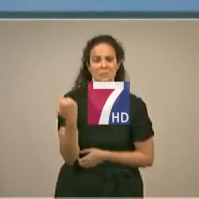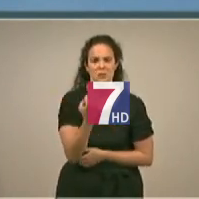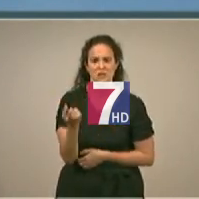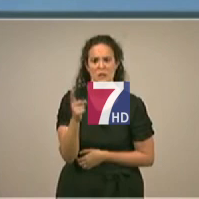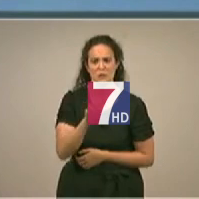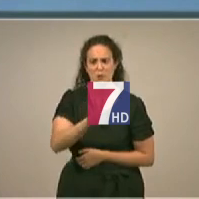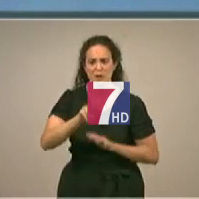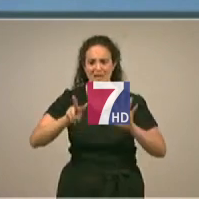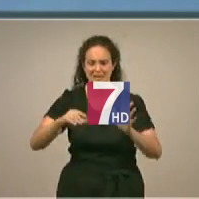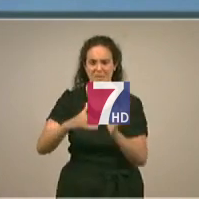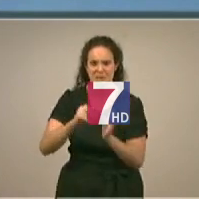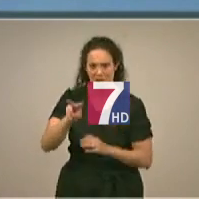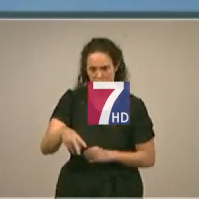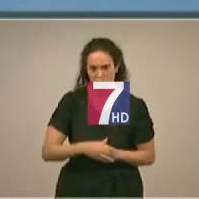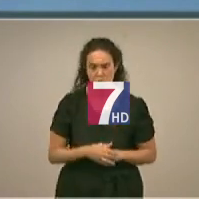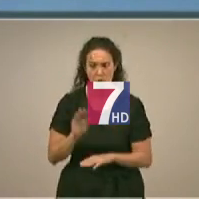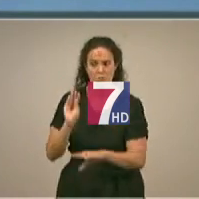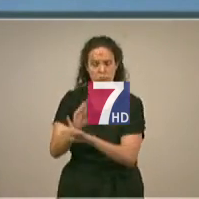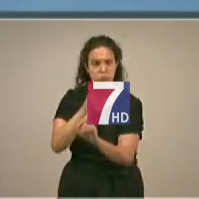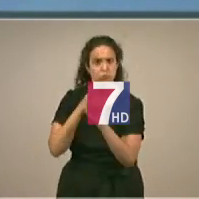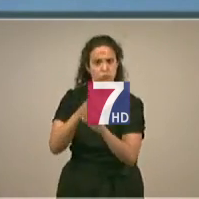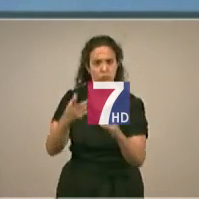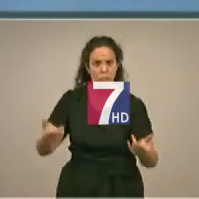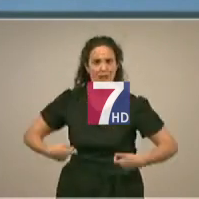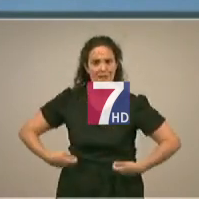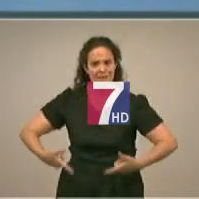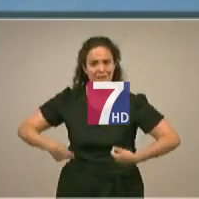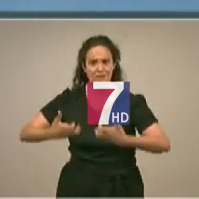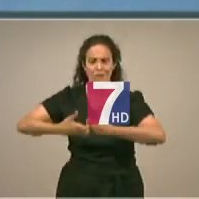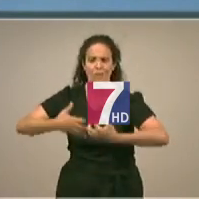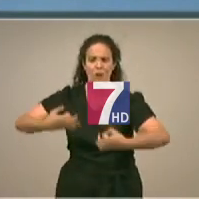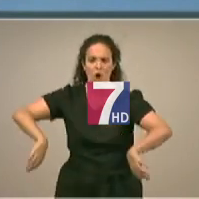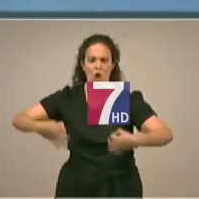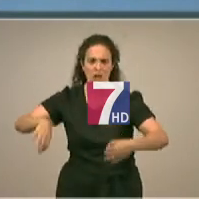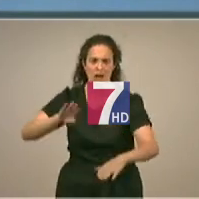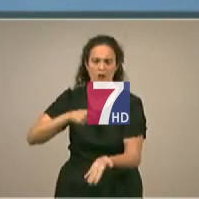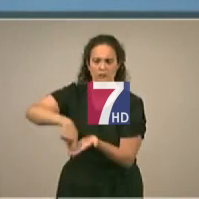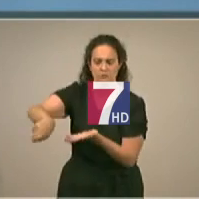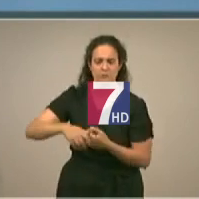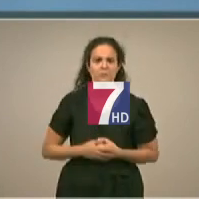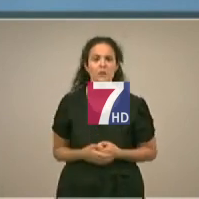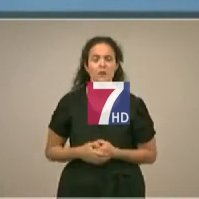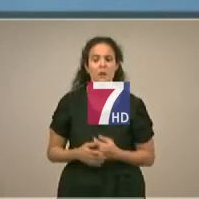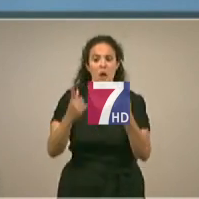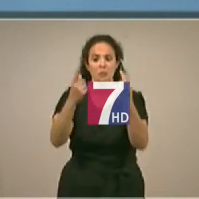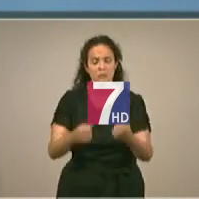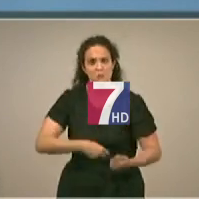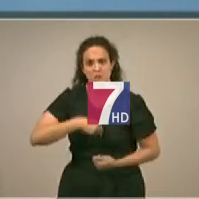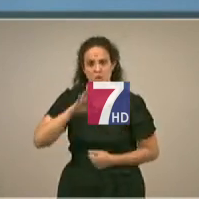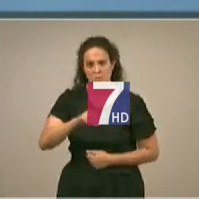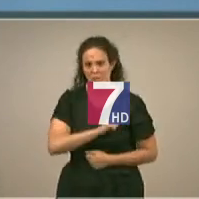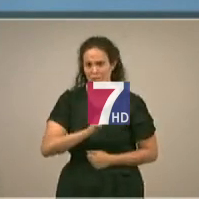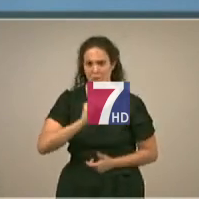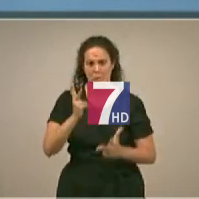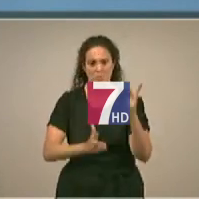317000 El objetivo de estas subvenciones es financiar los gastos de funcionamiento ordinario los puestos generales de la comunidad Autónoma